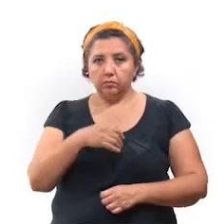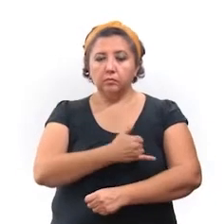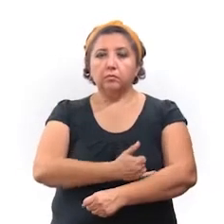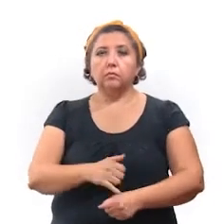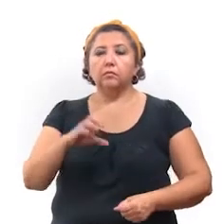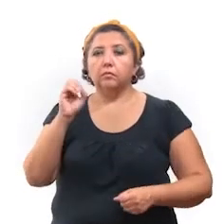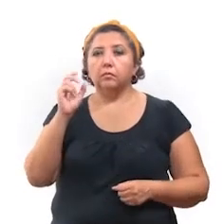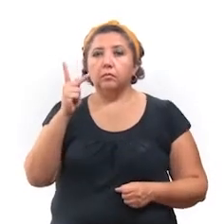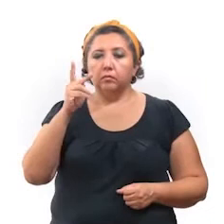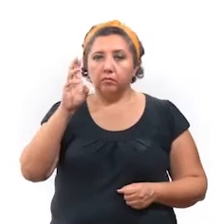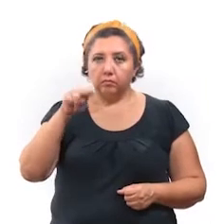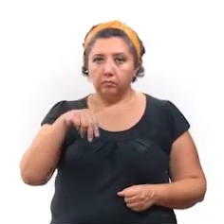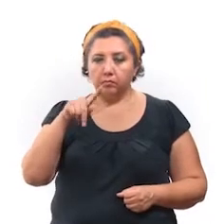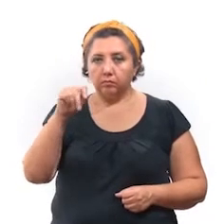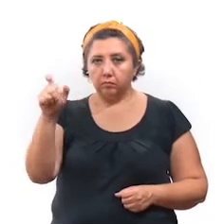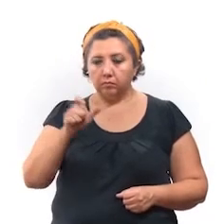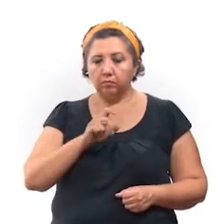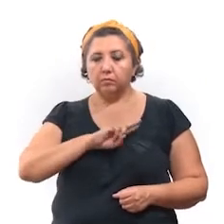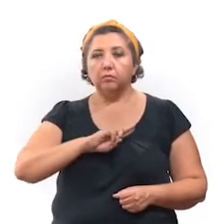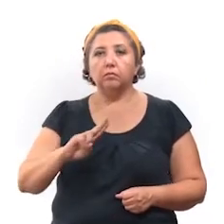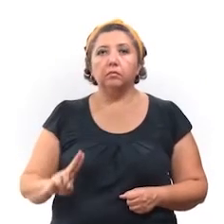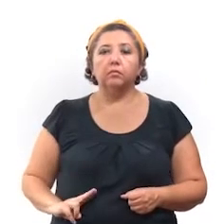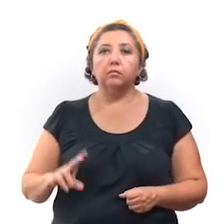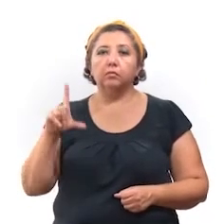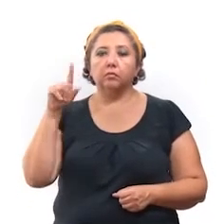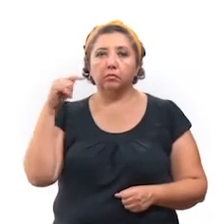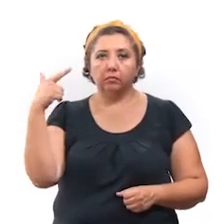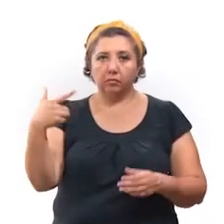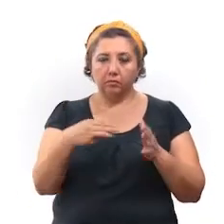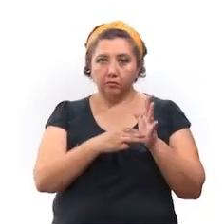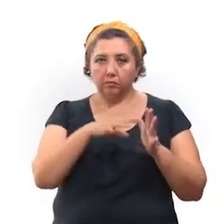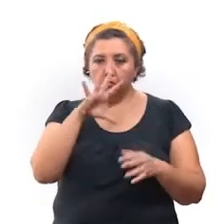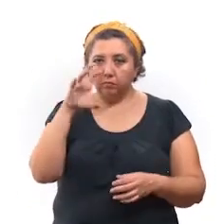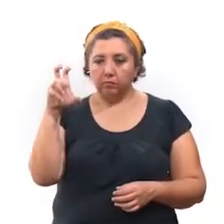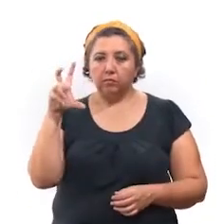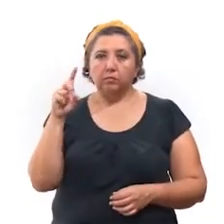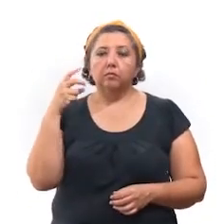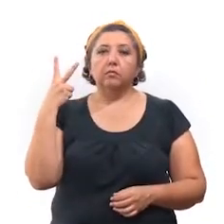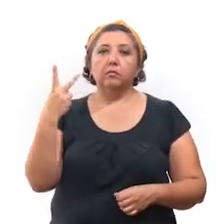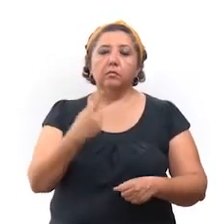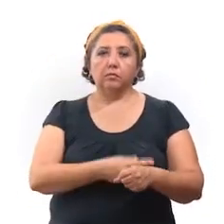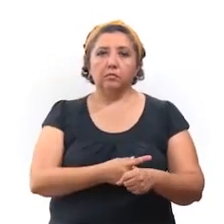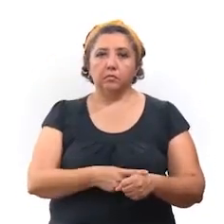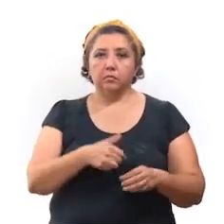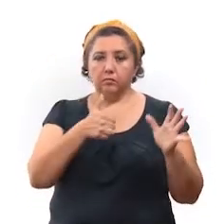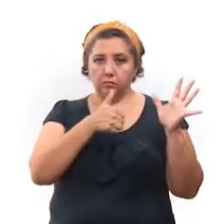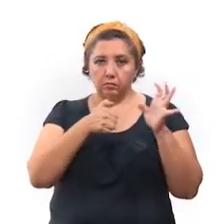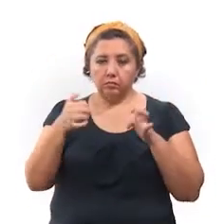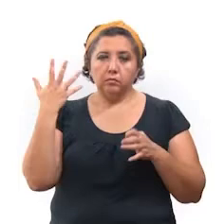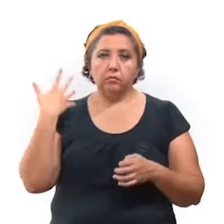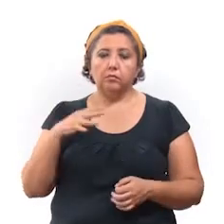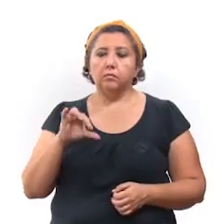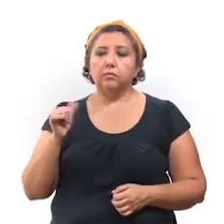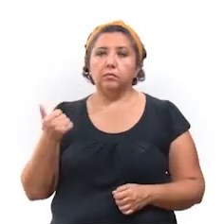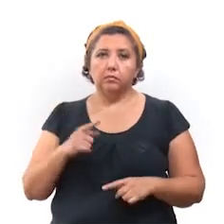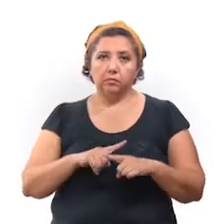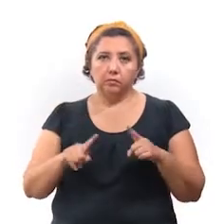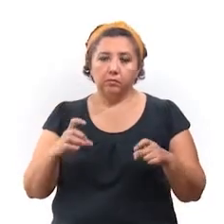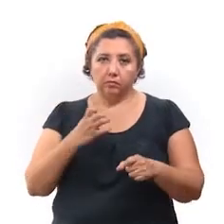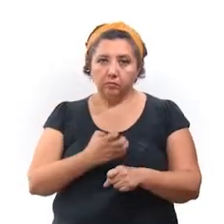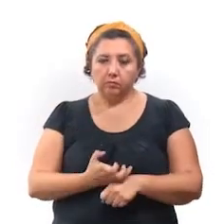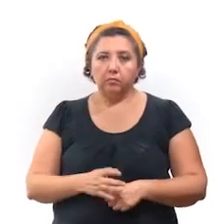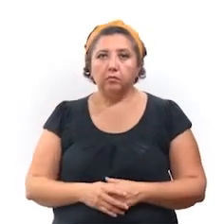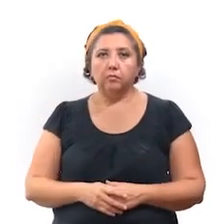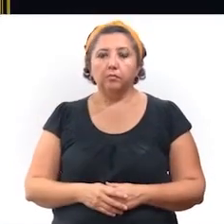Izamal, Opichén, Tecash y Humán. De los 77.532 casos positivos, 610 son de otro país u